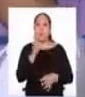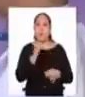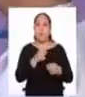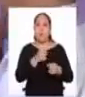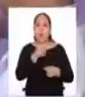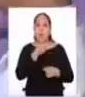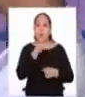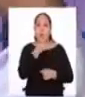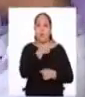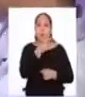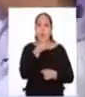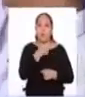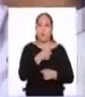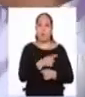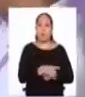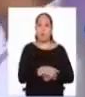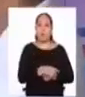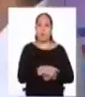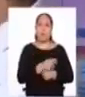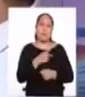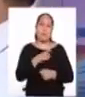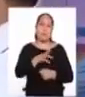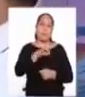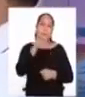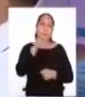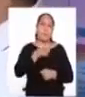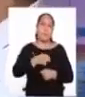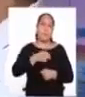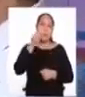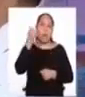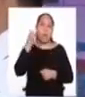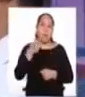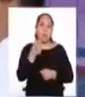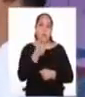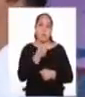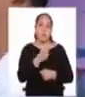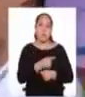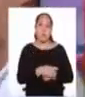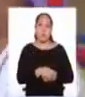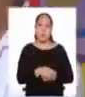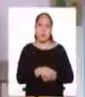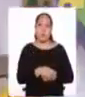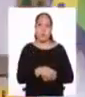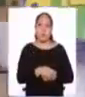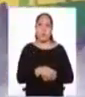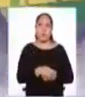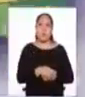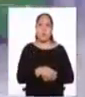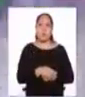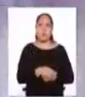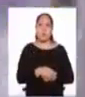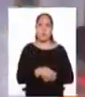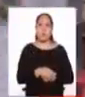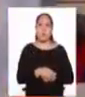botellas. Voy a elegir el azul. Perfecto.